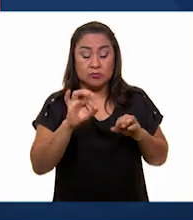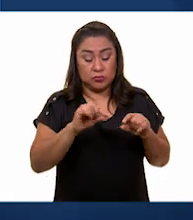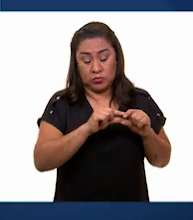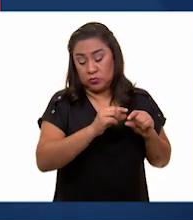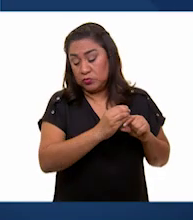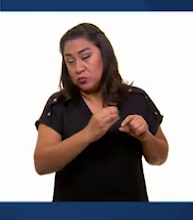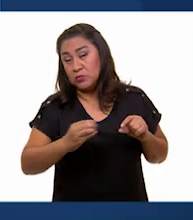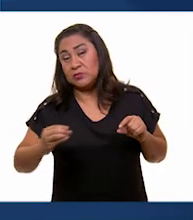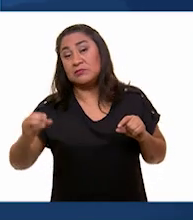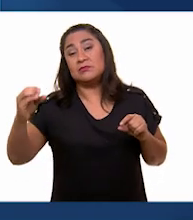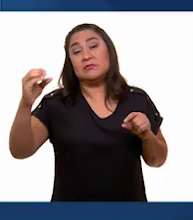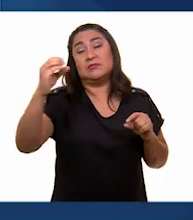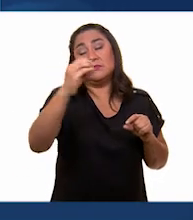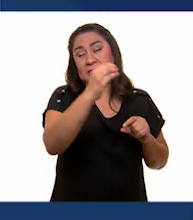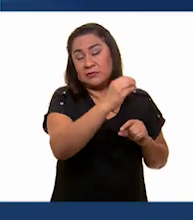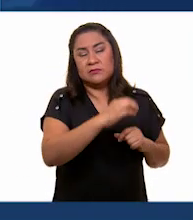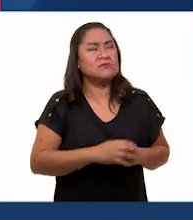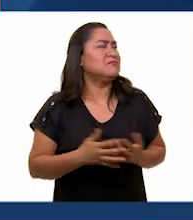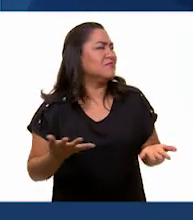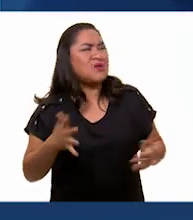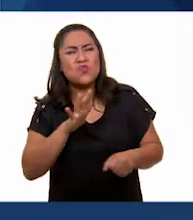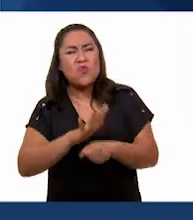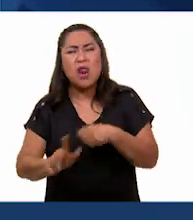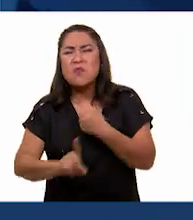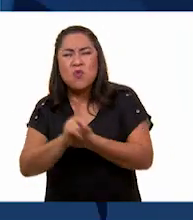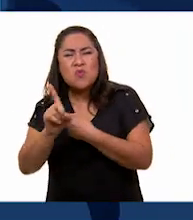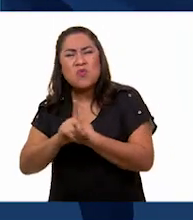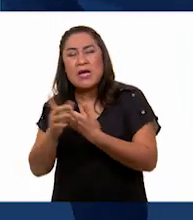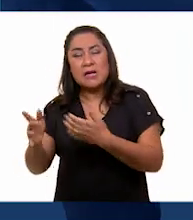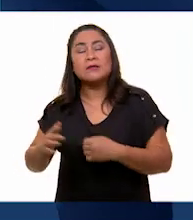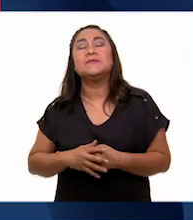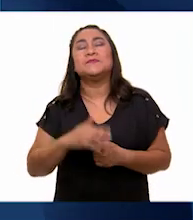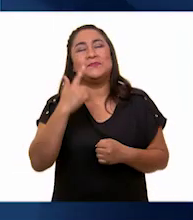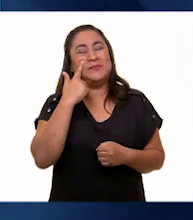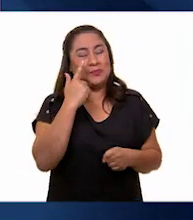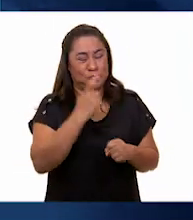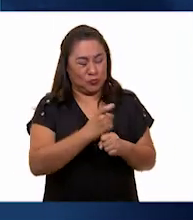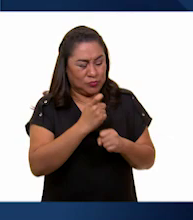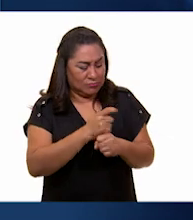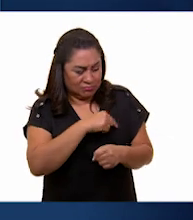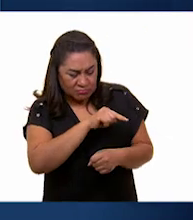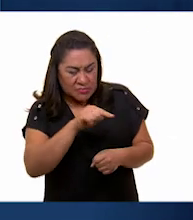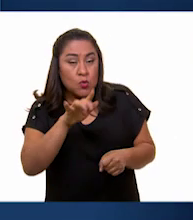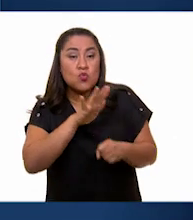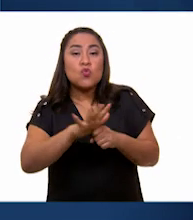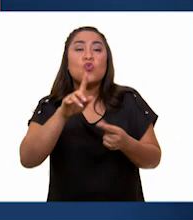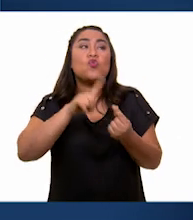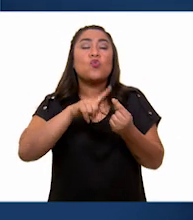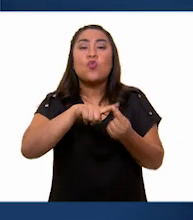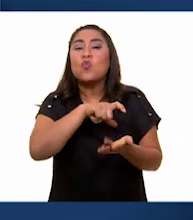contorno o perímetro. Entonces, ¿cuál es el problema? Una primera parte del problema es elegir dónde